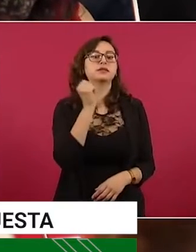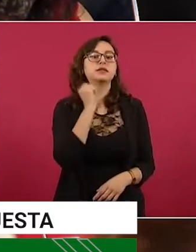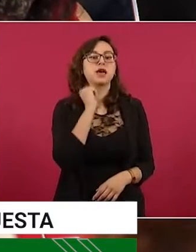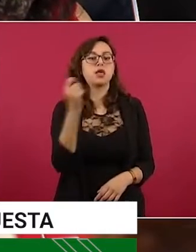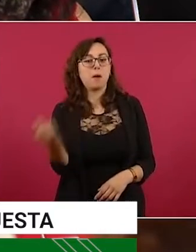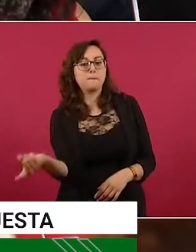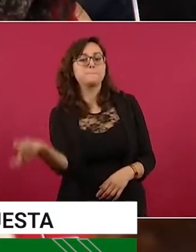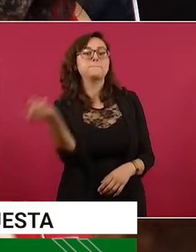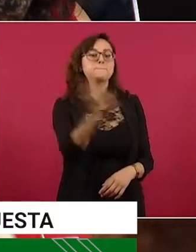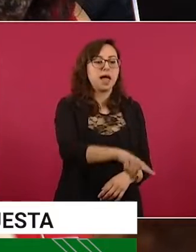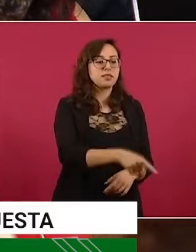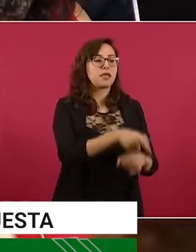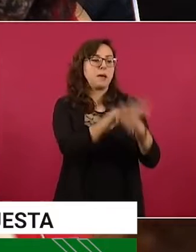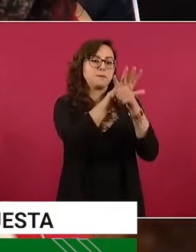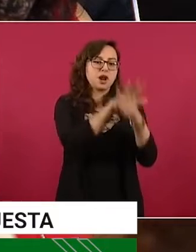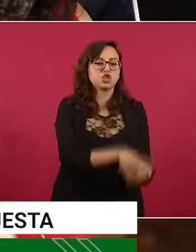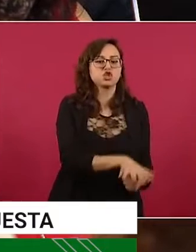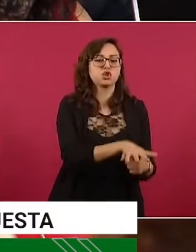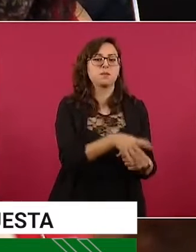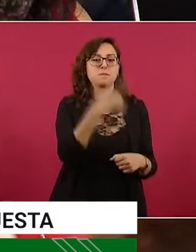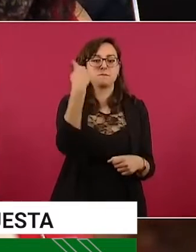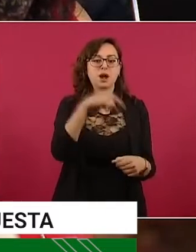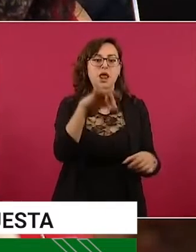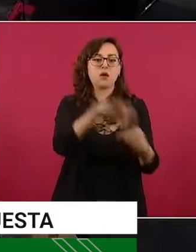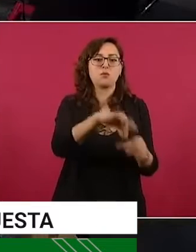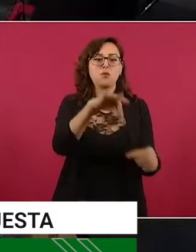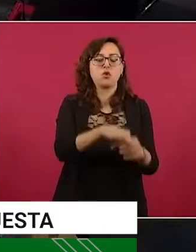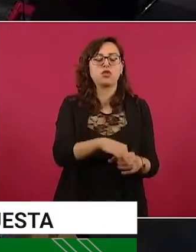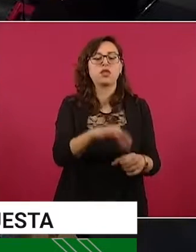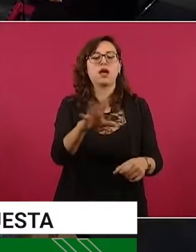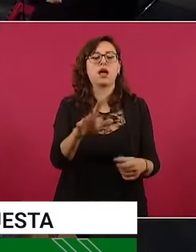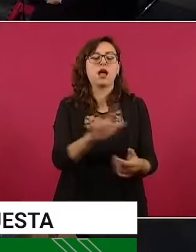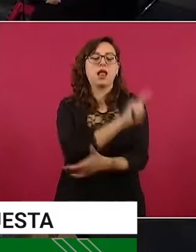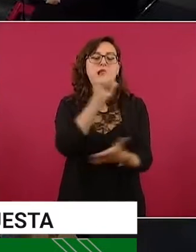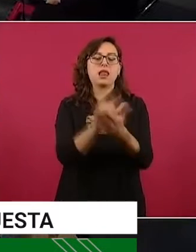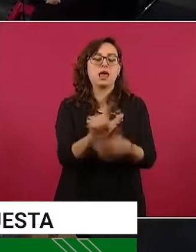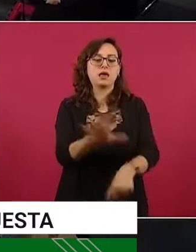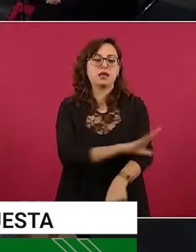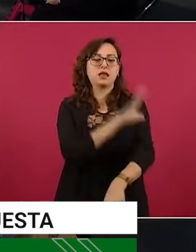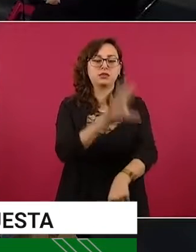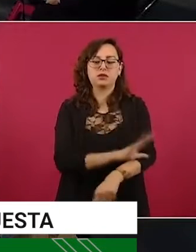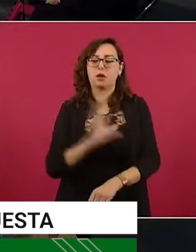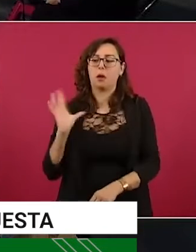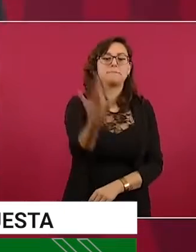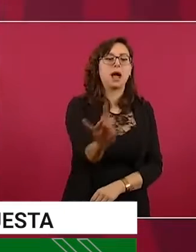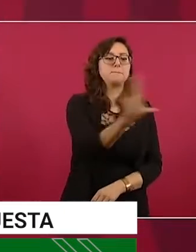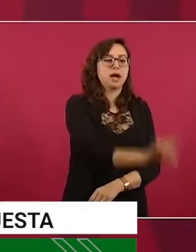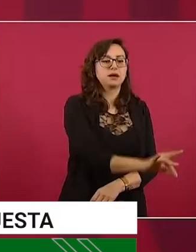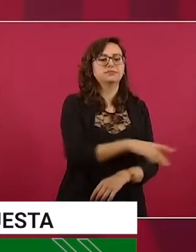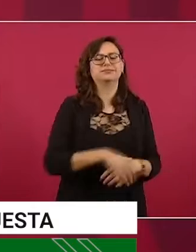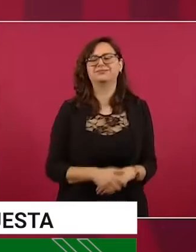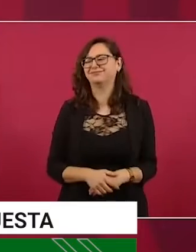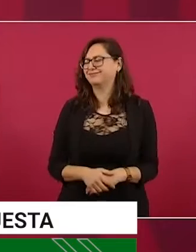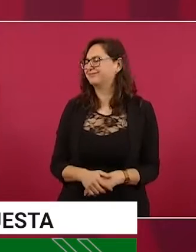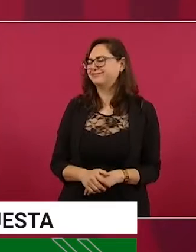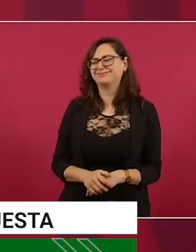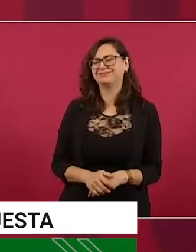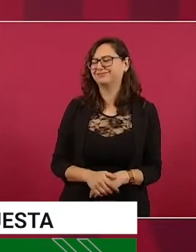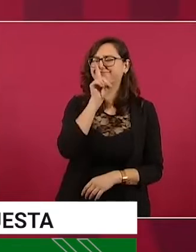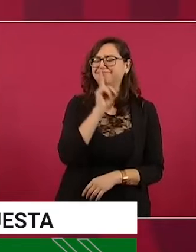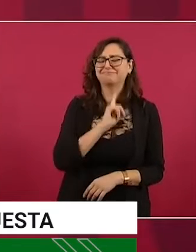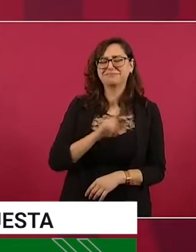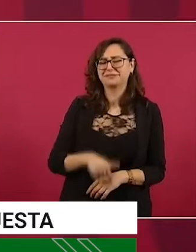votar a favor de la reforma eléctrica en una llamada con el senador Manuel Velasco. Pues que no es cierto, yo no me meto en